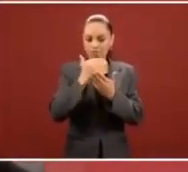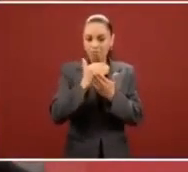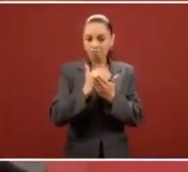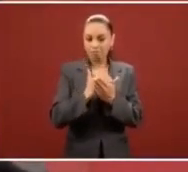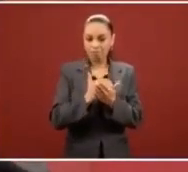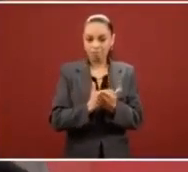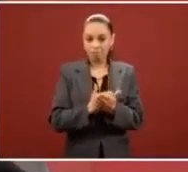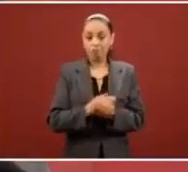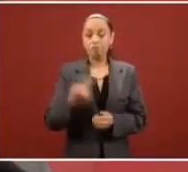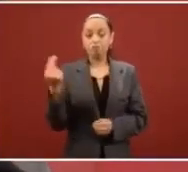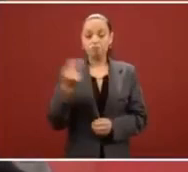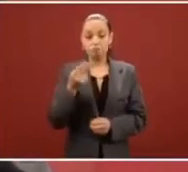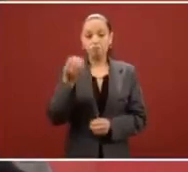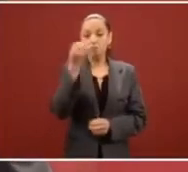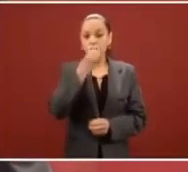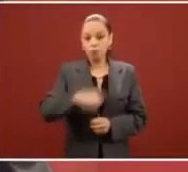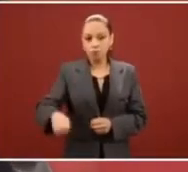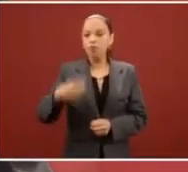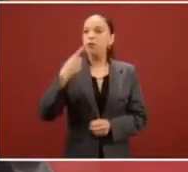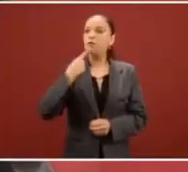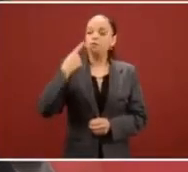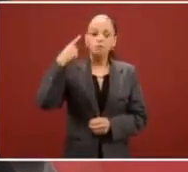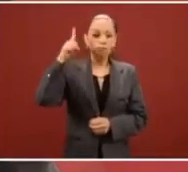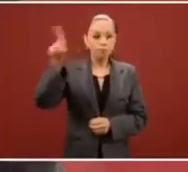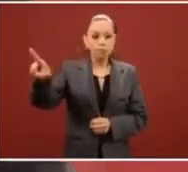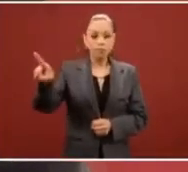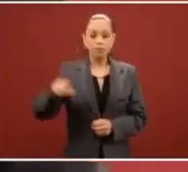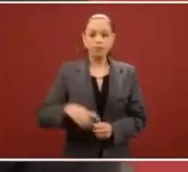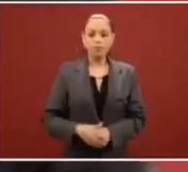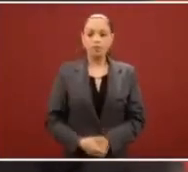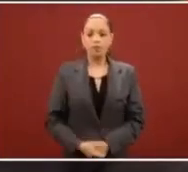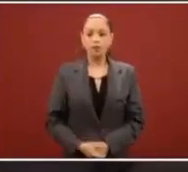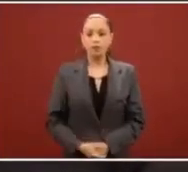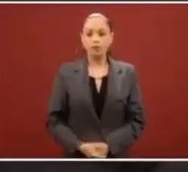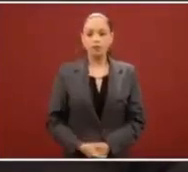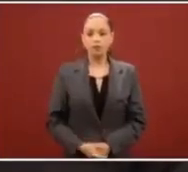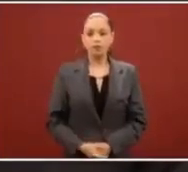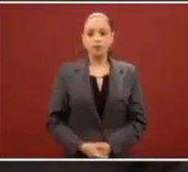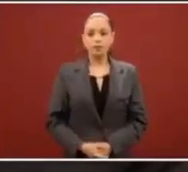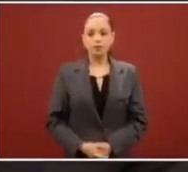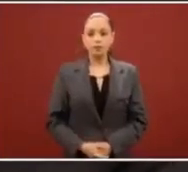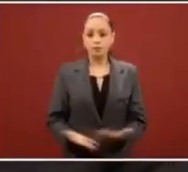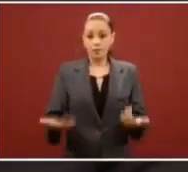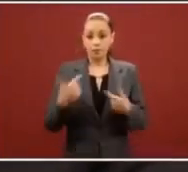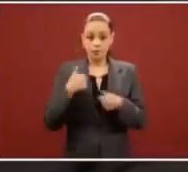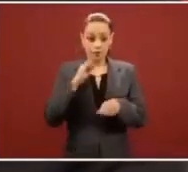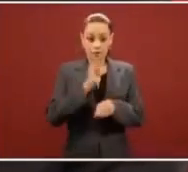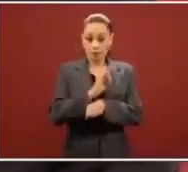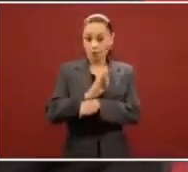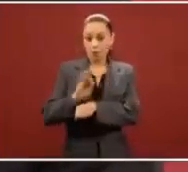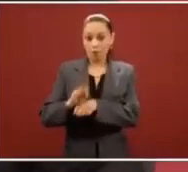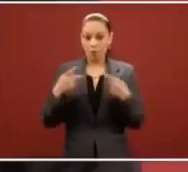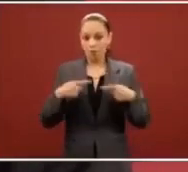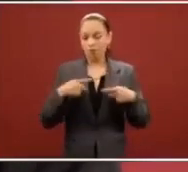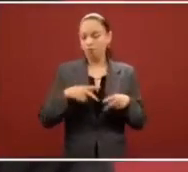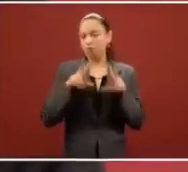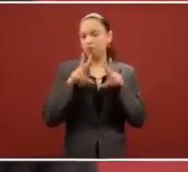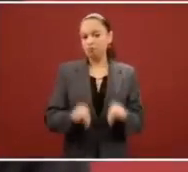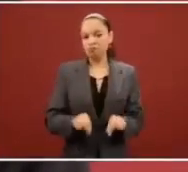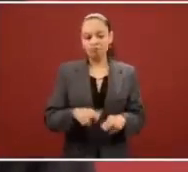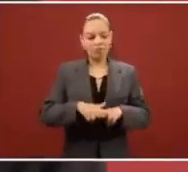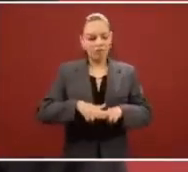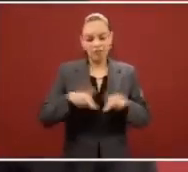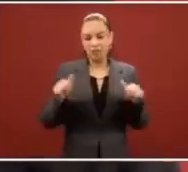estamos obligados a denunciarlo. Yo no voy a ser tapadera de nadie, sea la empresa que